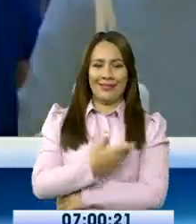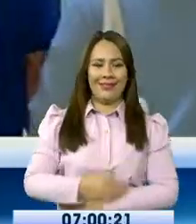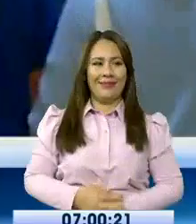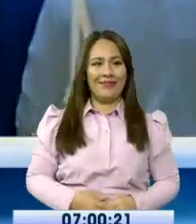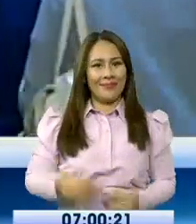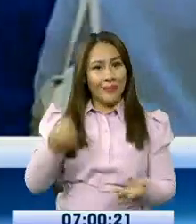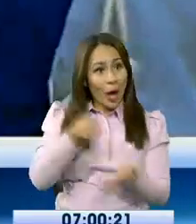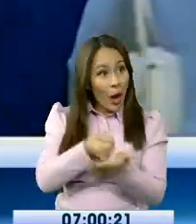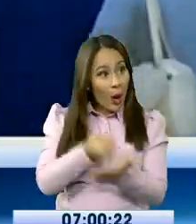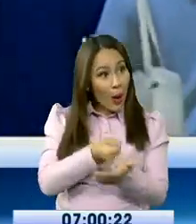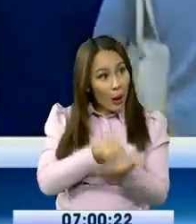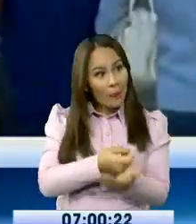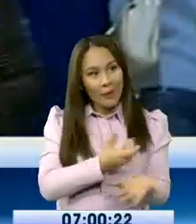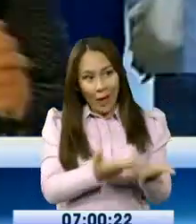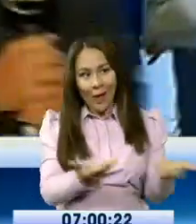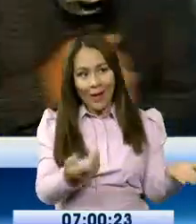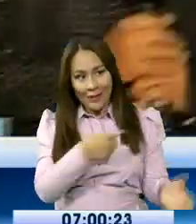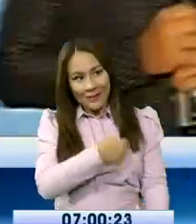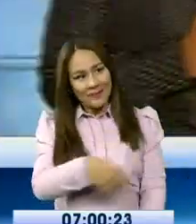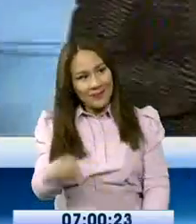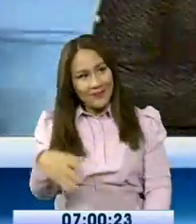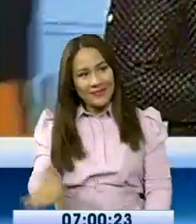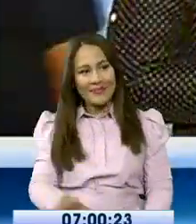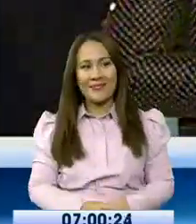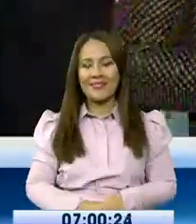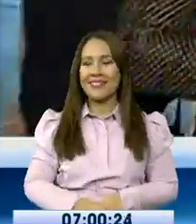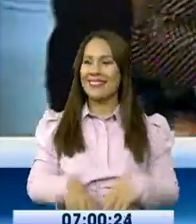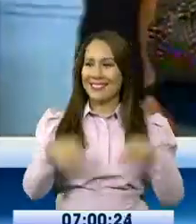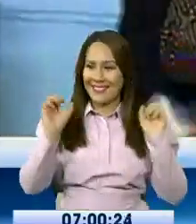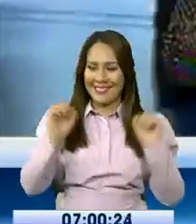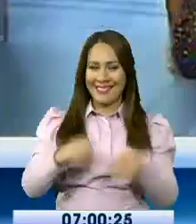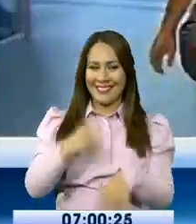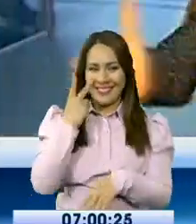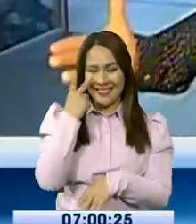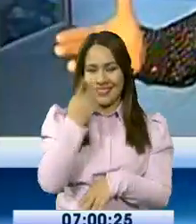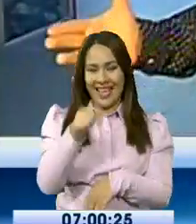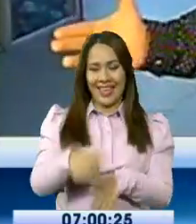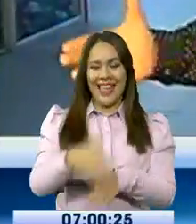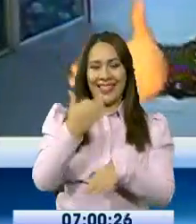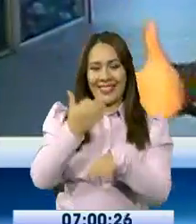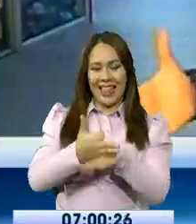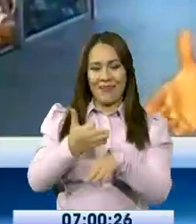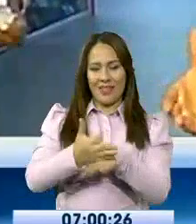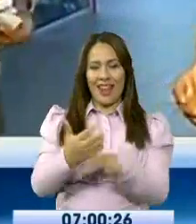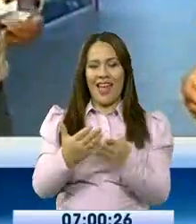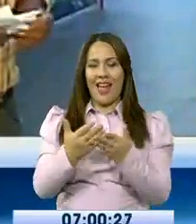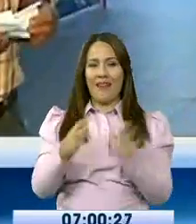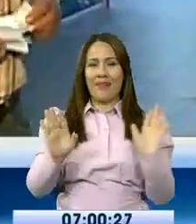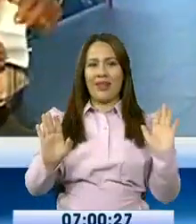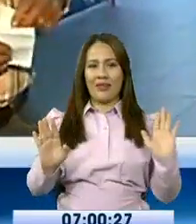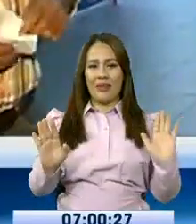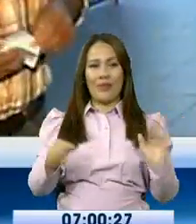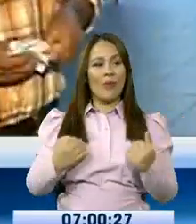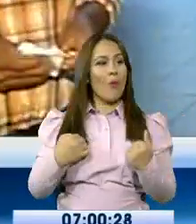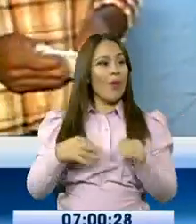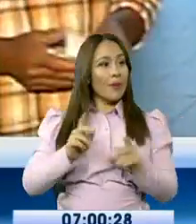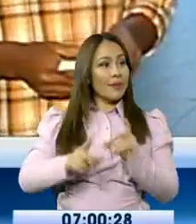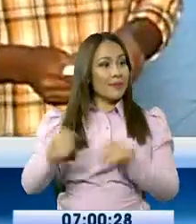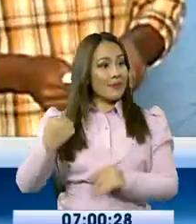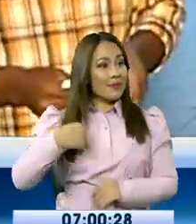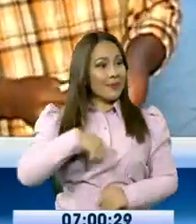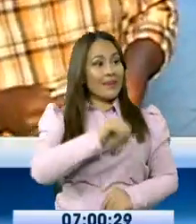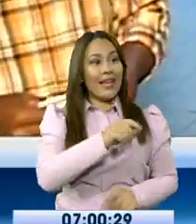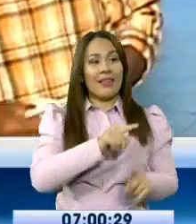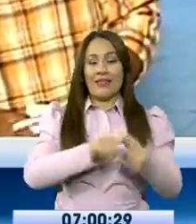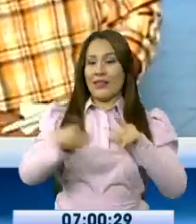compren. Bien, Luisa, Hugo y amigos televidentes, las puertas de la terminal están abiertas para quienes quieran salir y acudir a